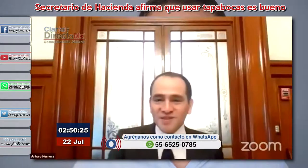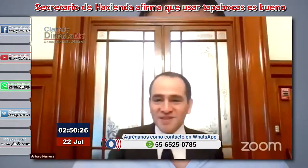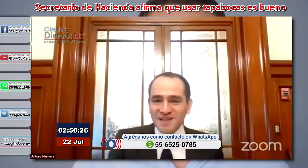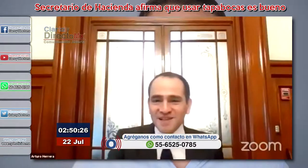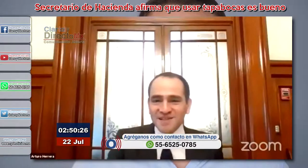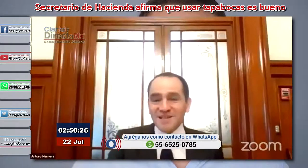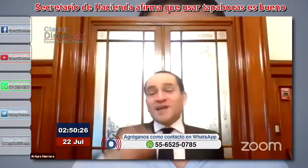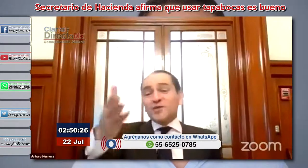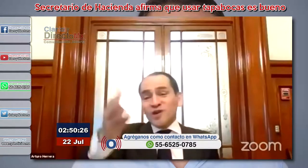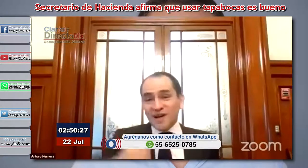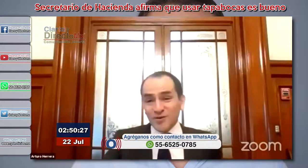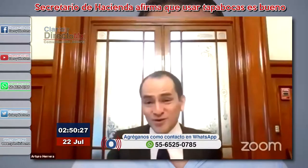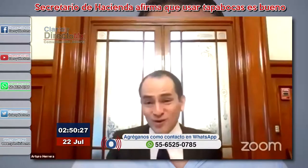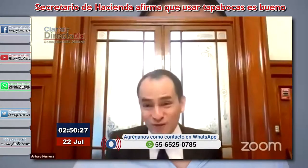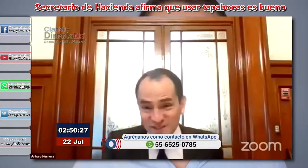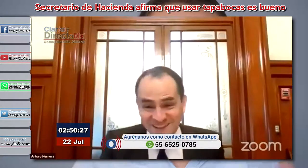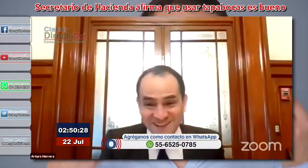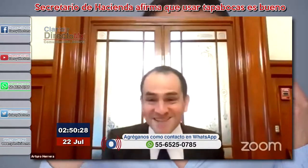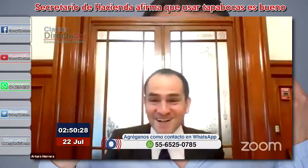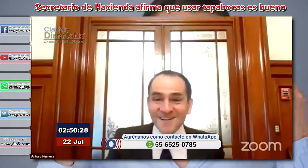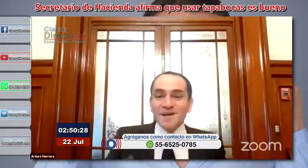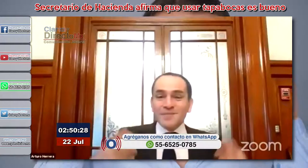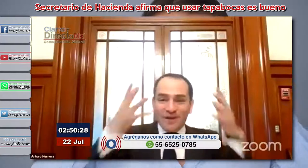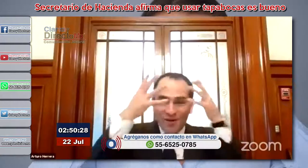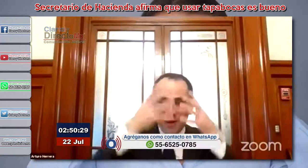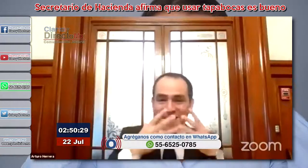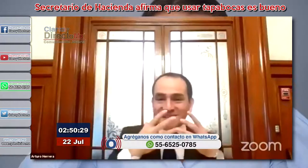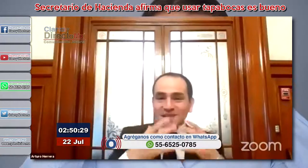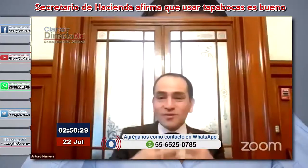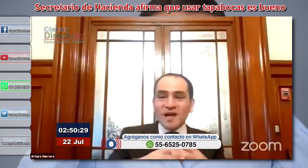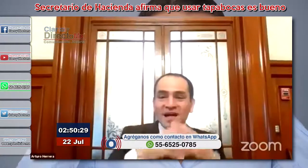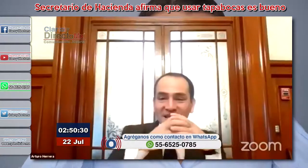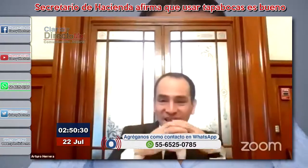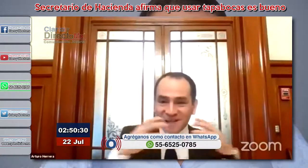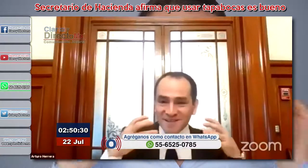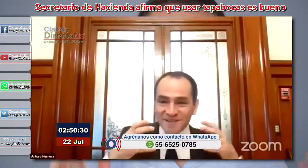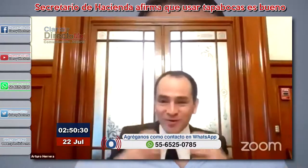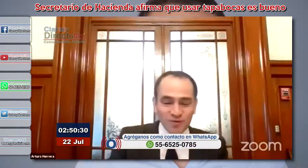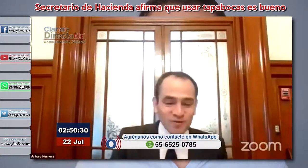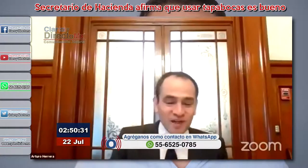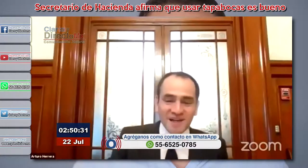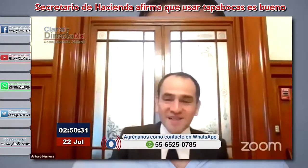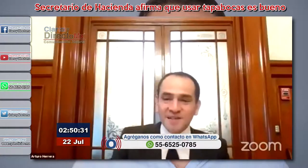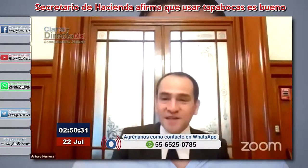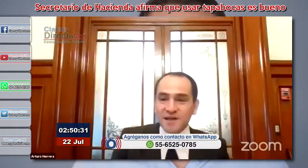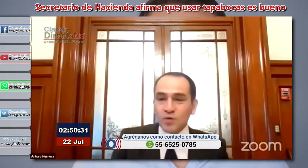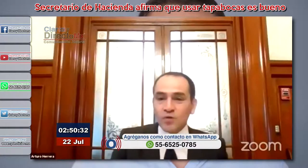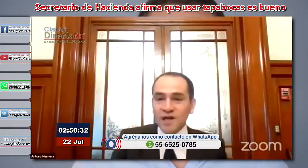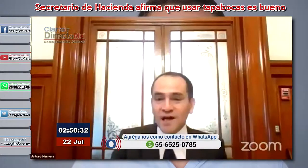haber reuniones, hay que cuidar la condición física, pero hay que tener una careta,